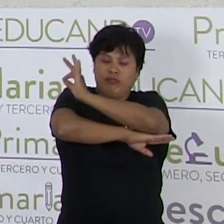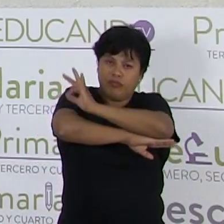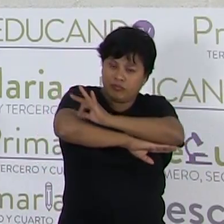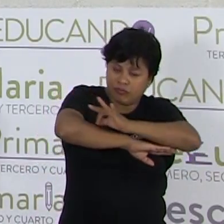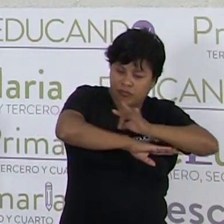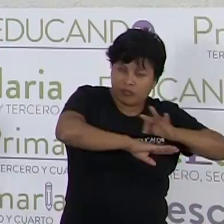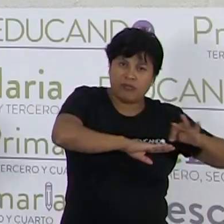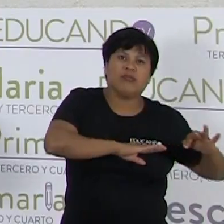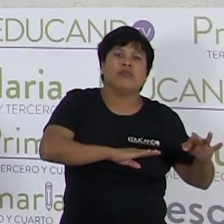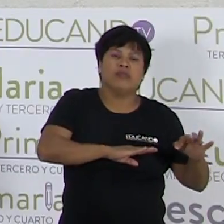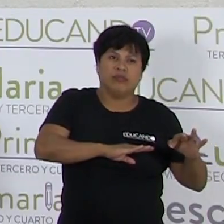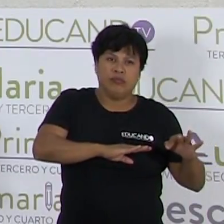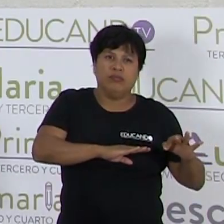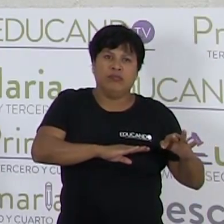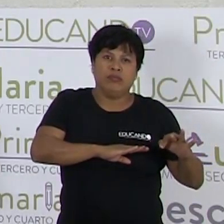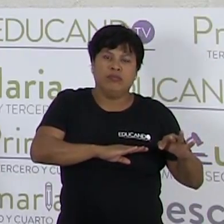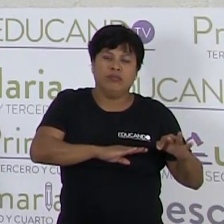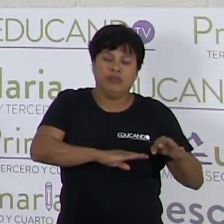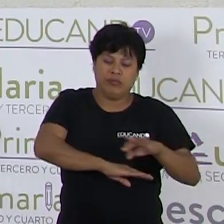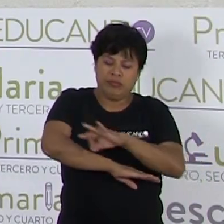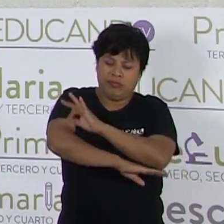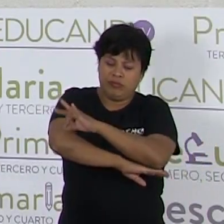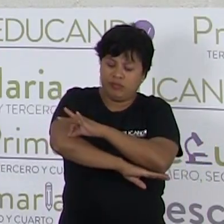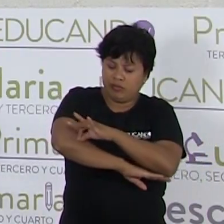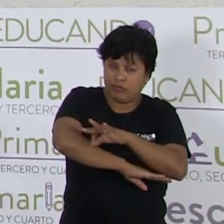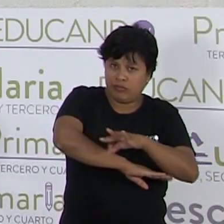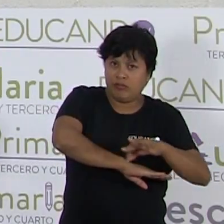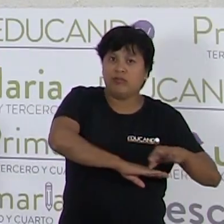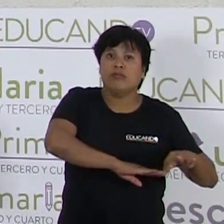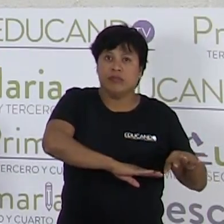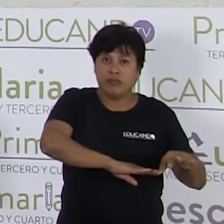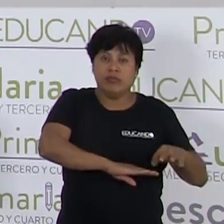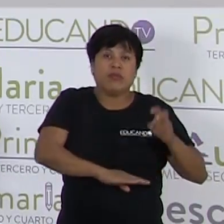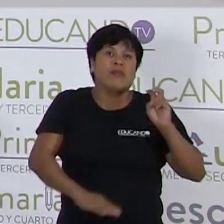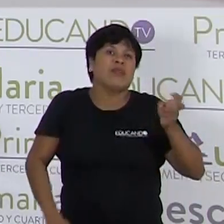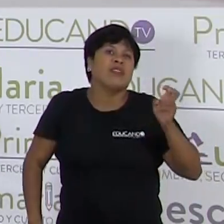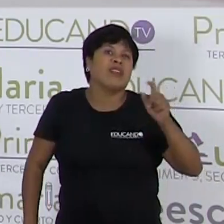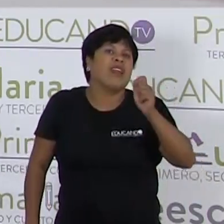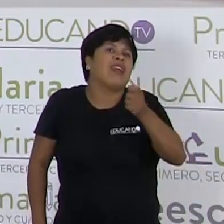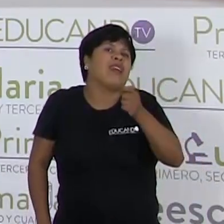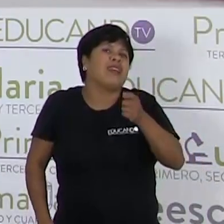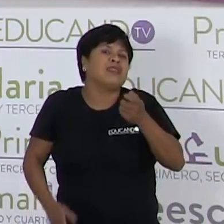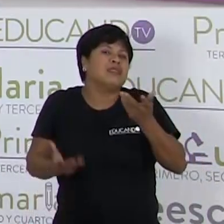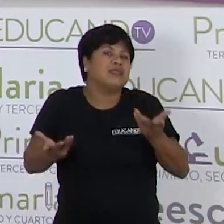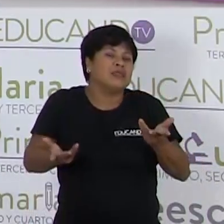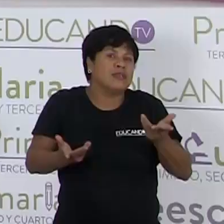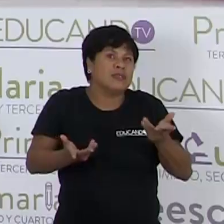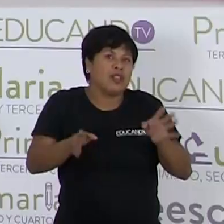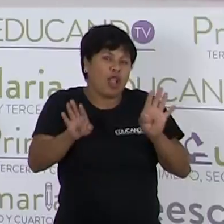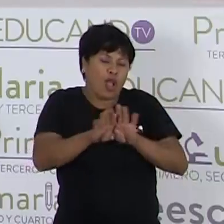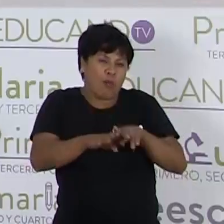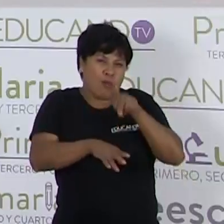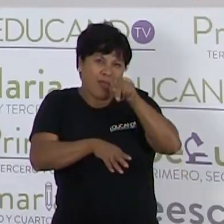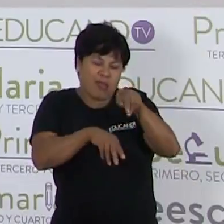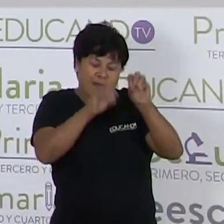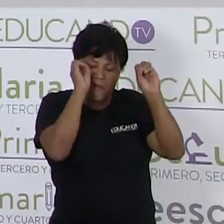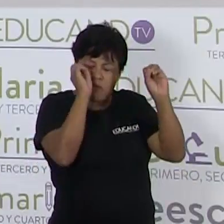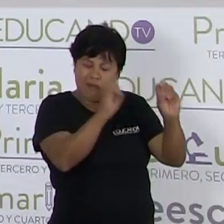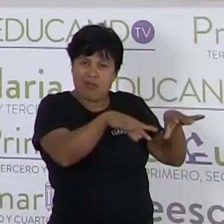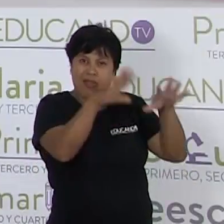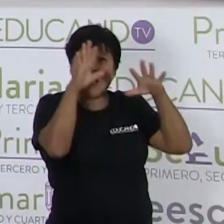voy a trazar una ¿qué? Una línea. Y observa, magia, ya salieron